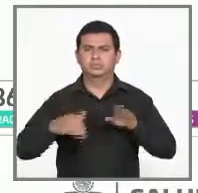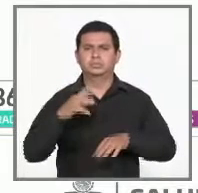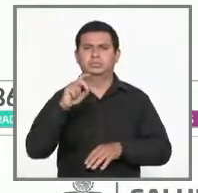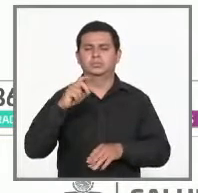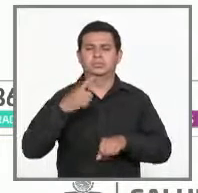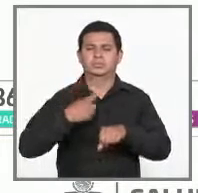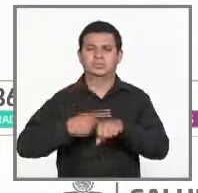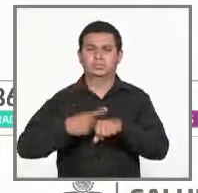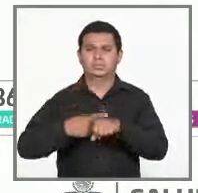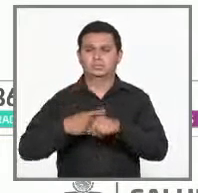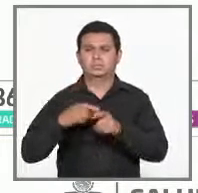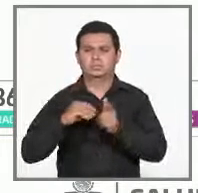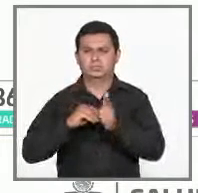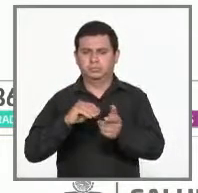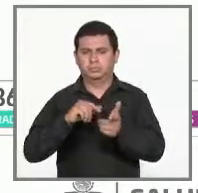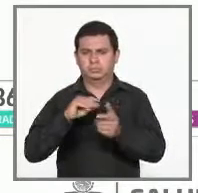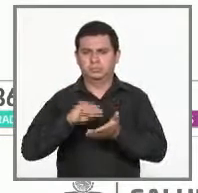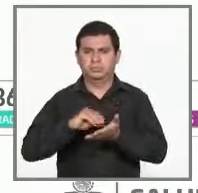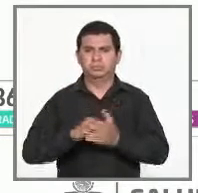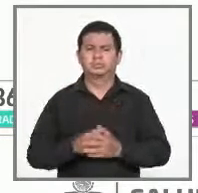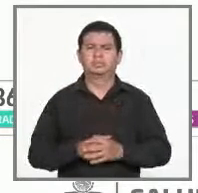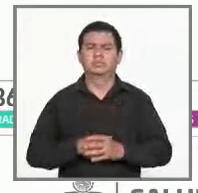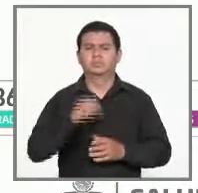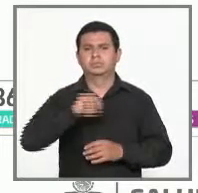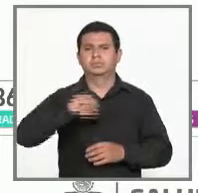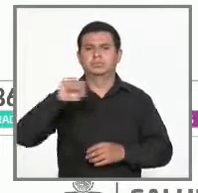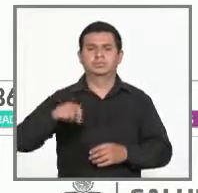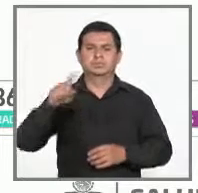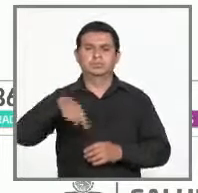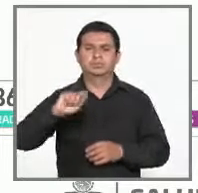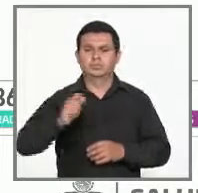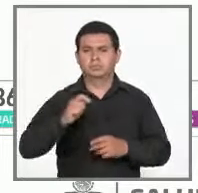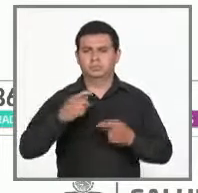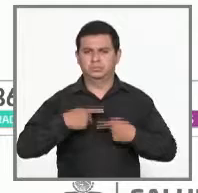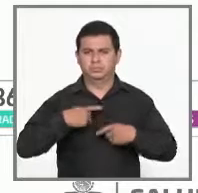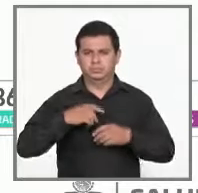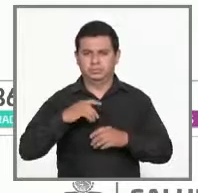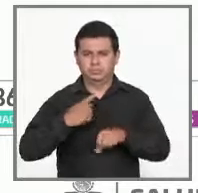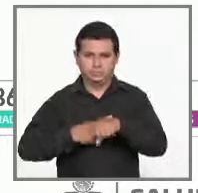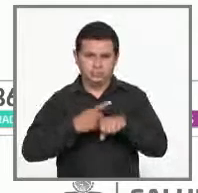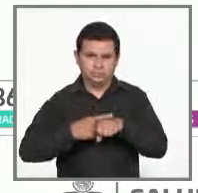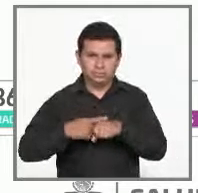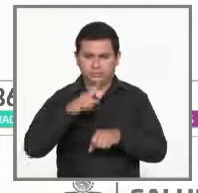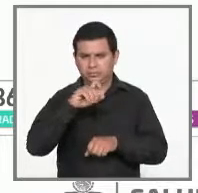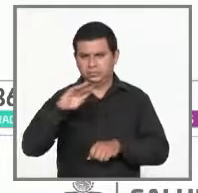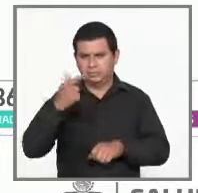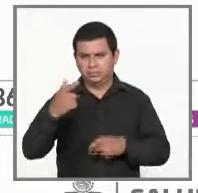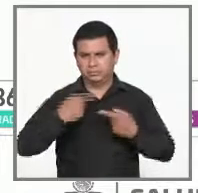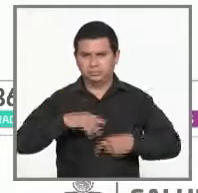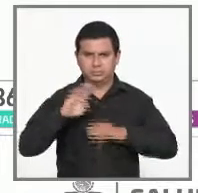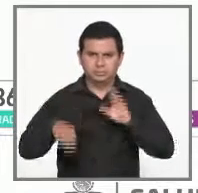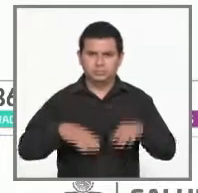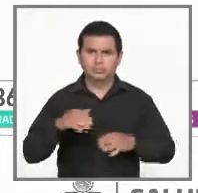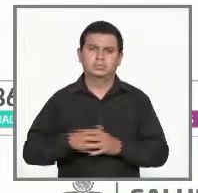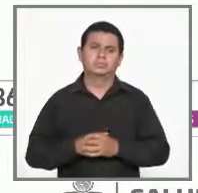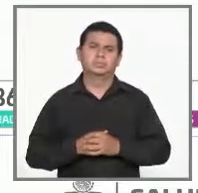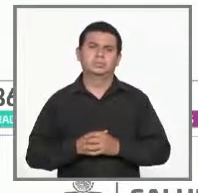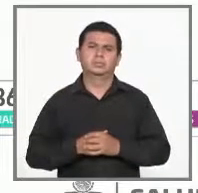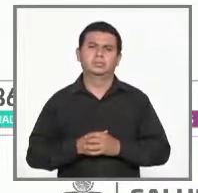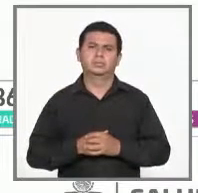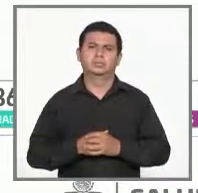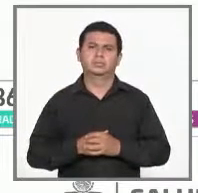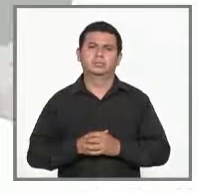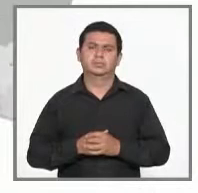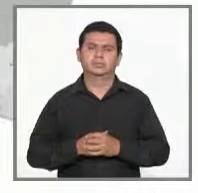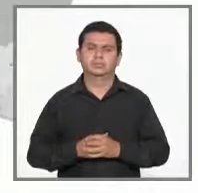30 y fase activa la sierra mil 696 confirmados 197 defunciones y 13 en fase